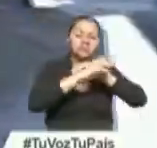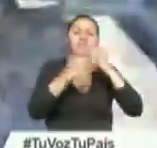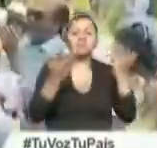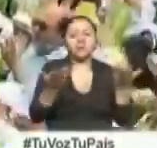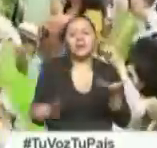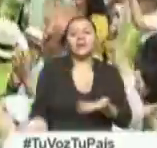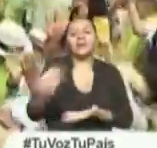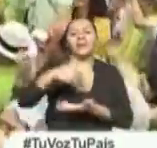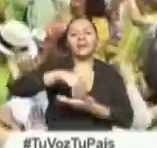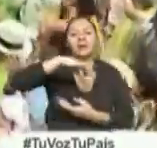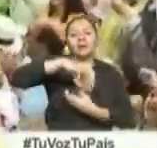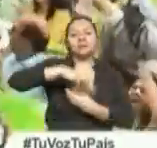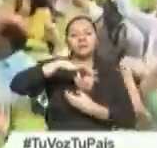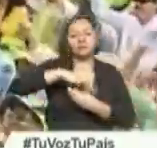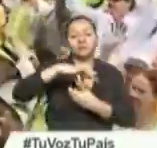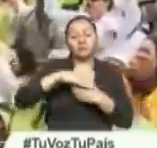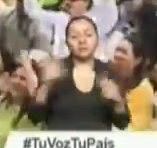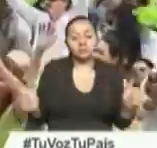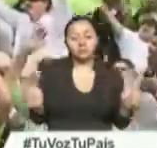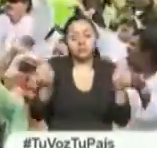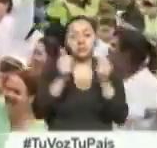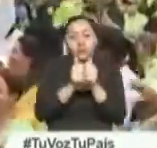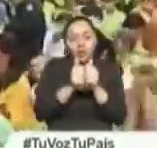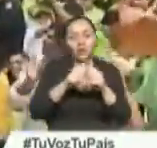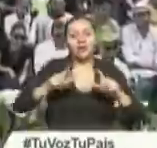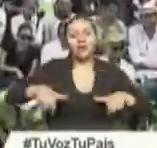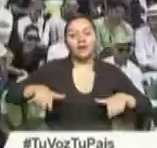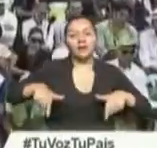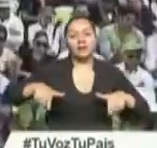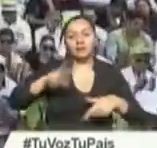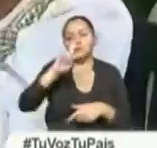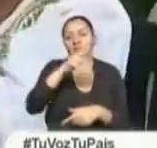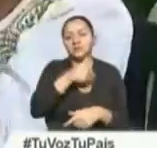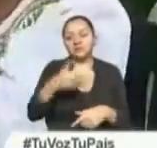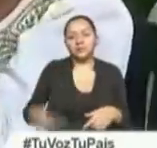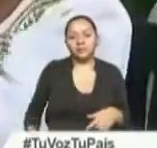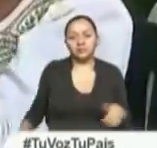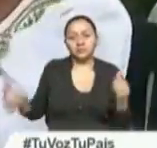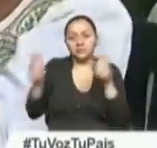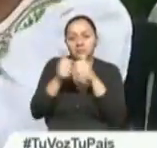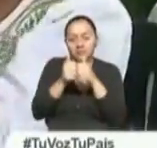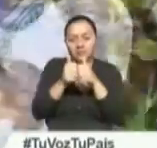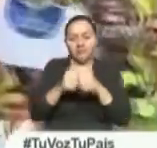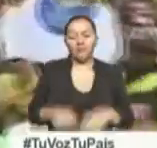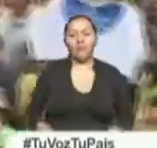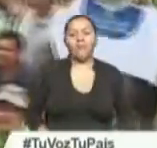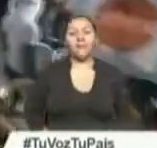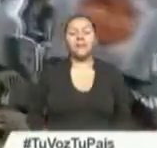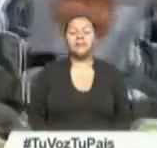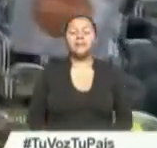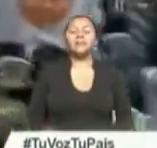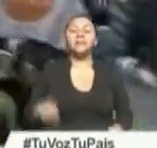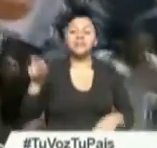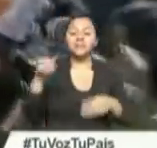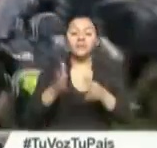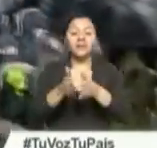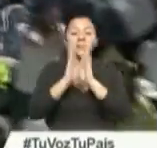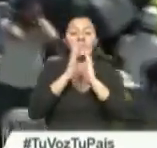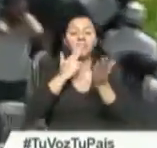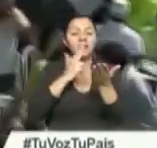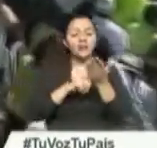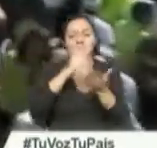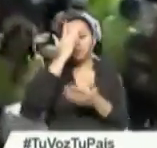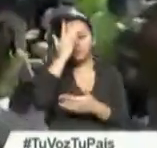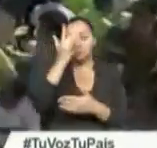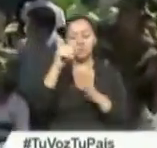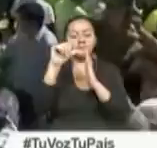ser reelecto en los comicios que se avecinan y en el que se presenta como binomio de Lenín Moreno. Esta solicitud se realizó en base